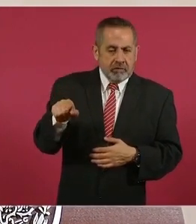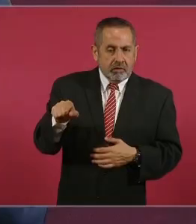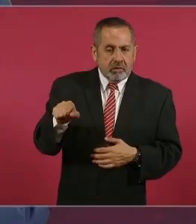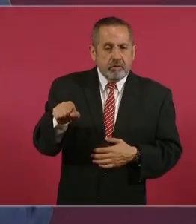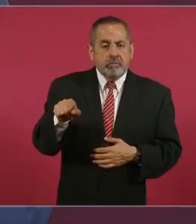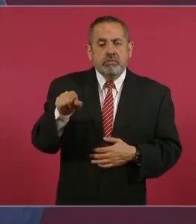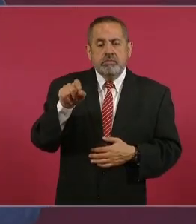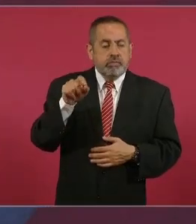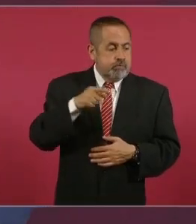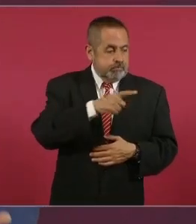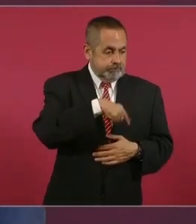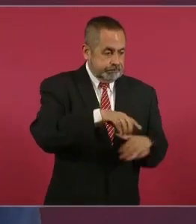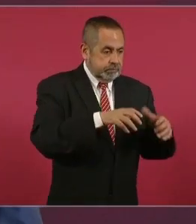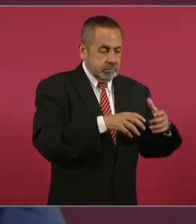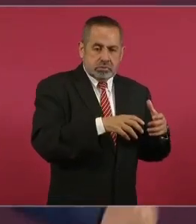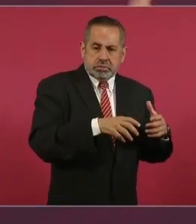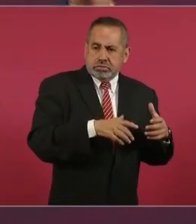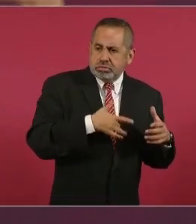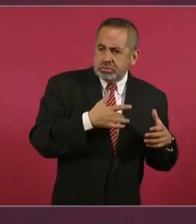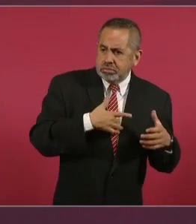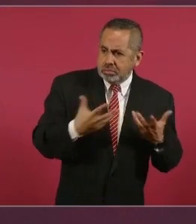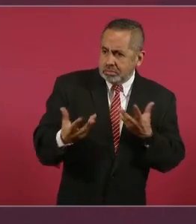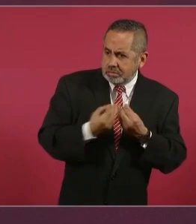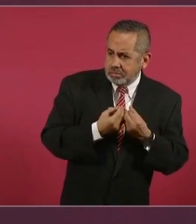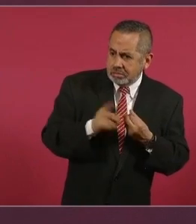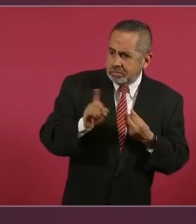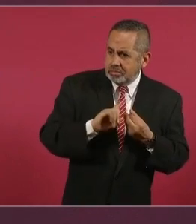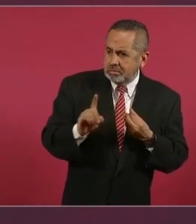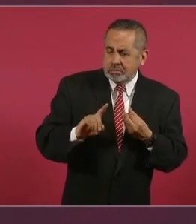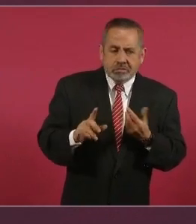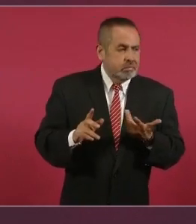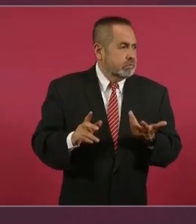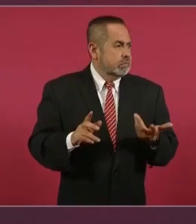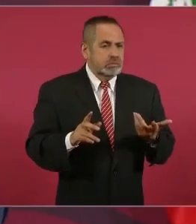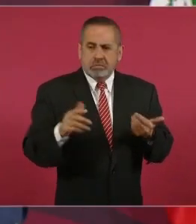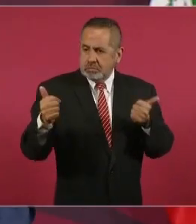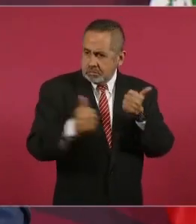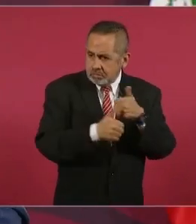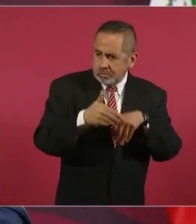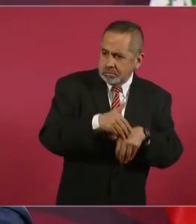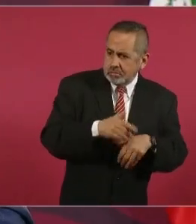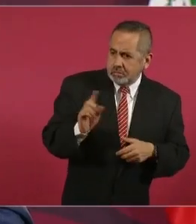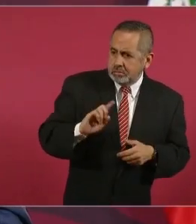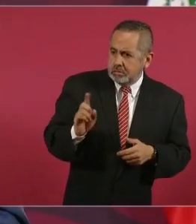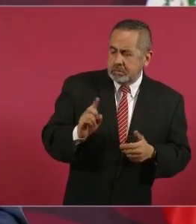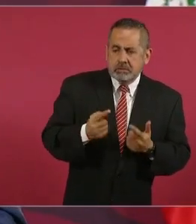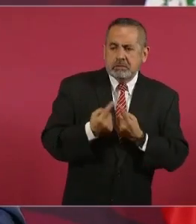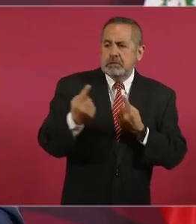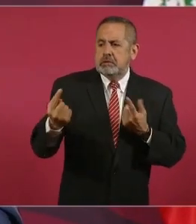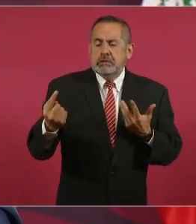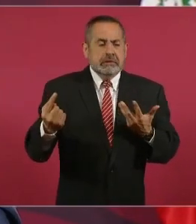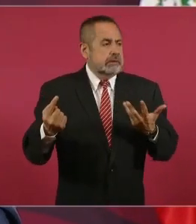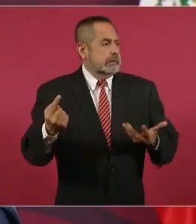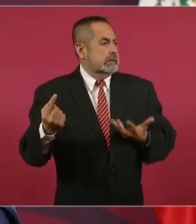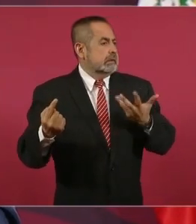que sienten no se suma a quienes tienen